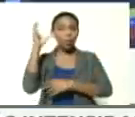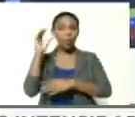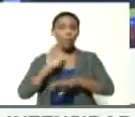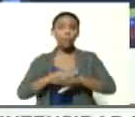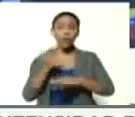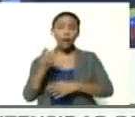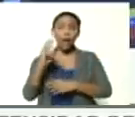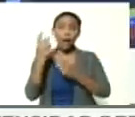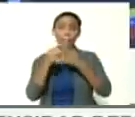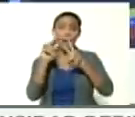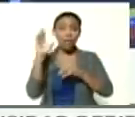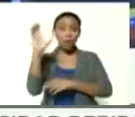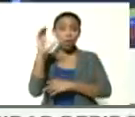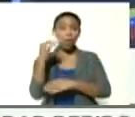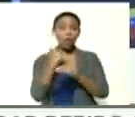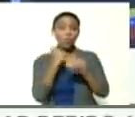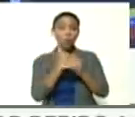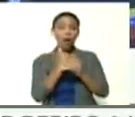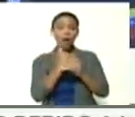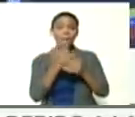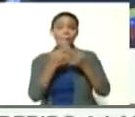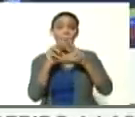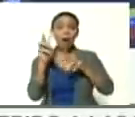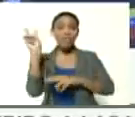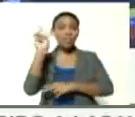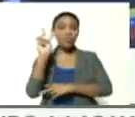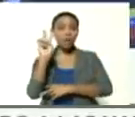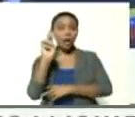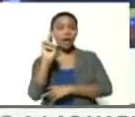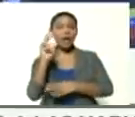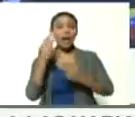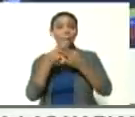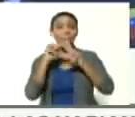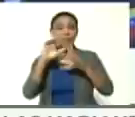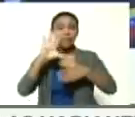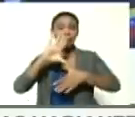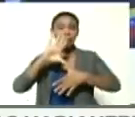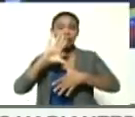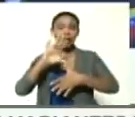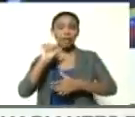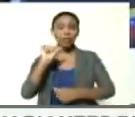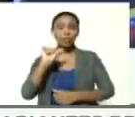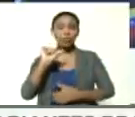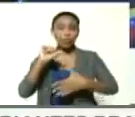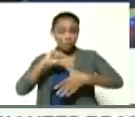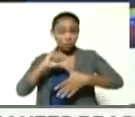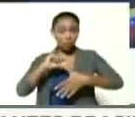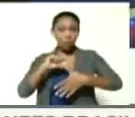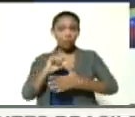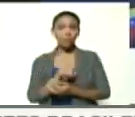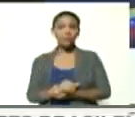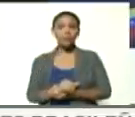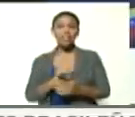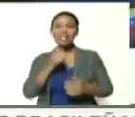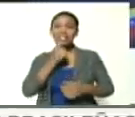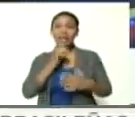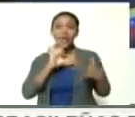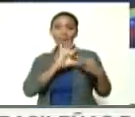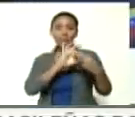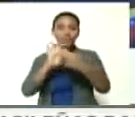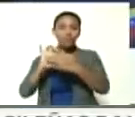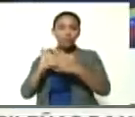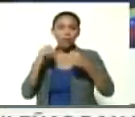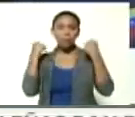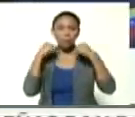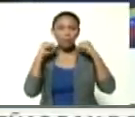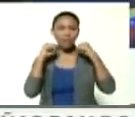paz de Colombia es la paz de Venezuela y es la paz de América del Sur. Y quien articulaba todo eso en la